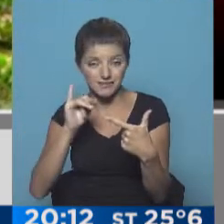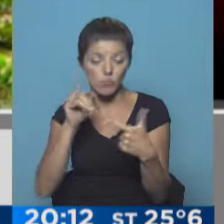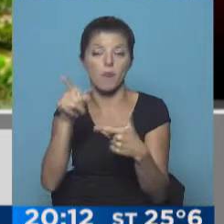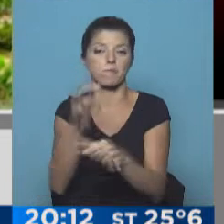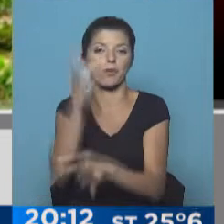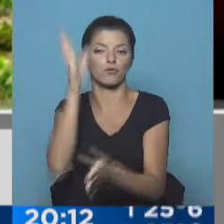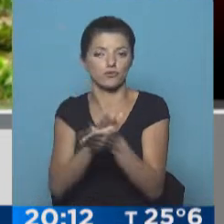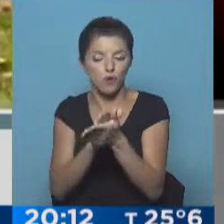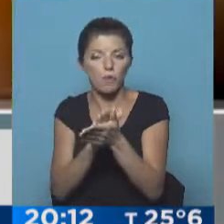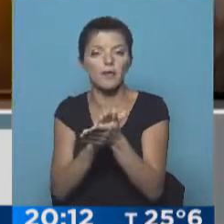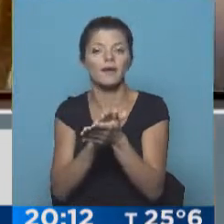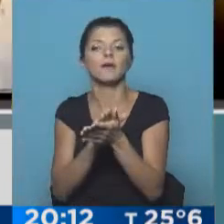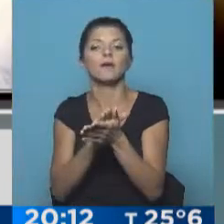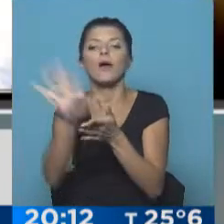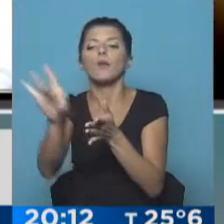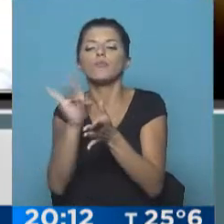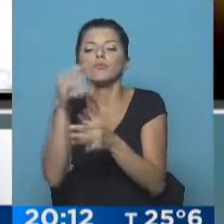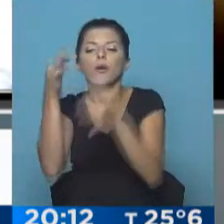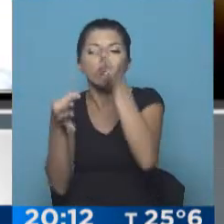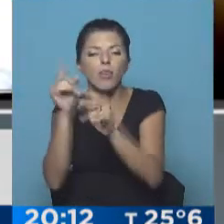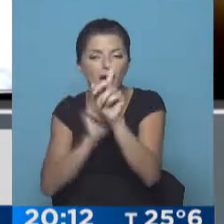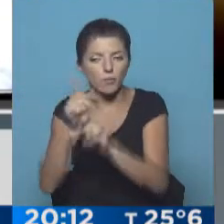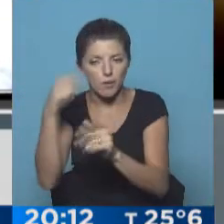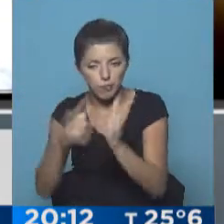de necrodactilia y de impresiones